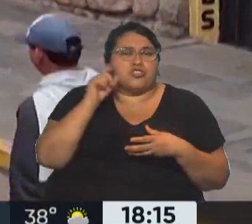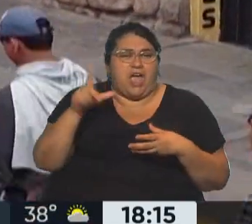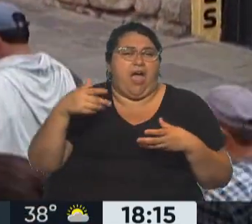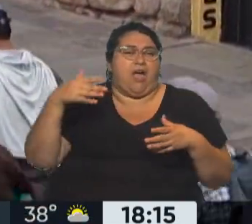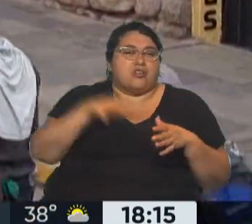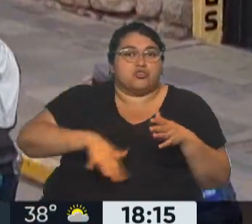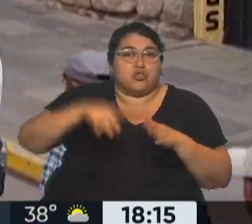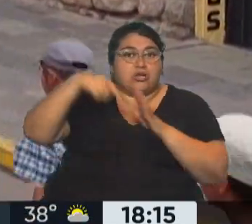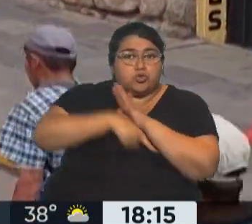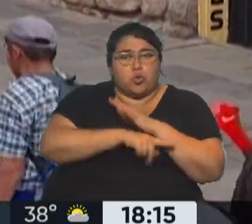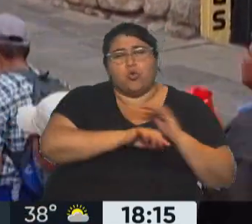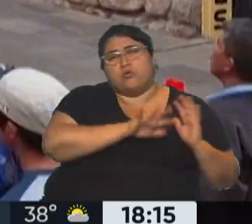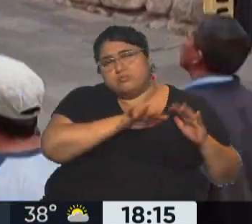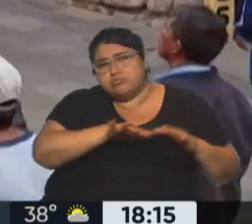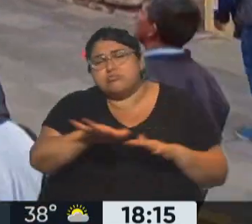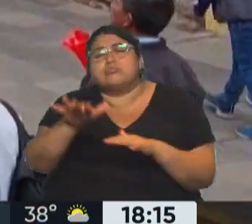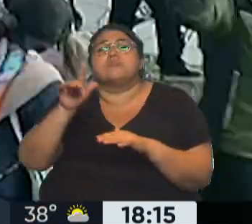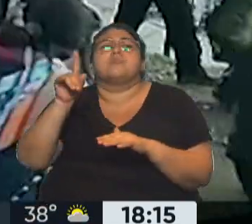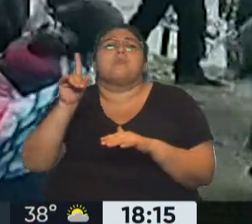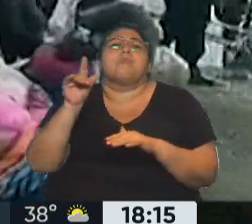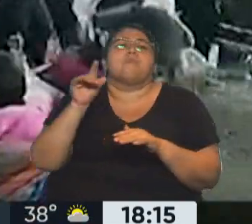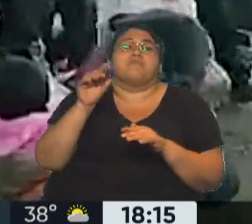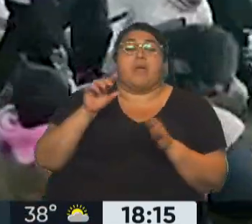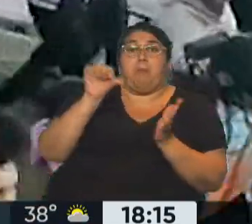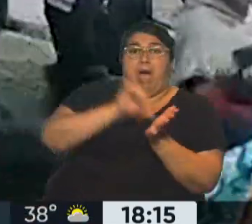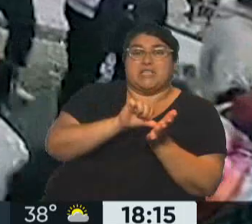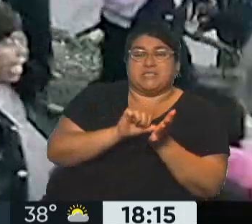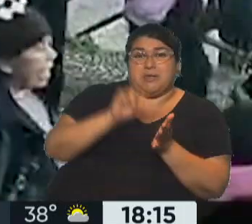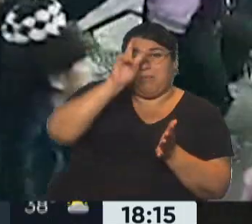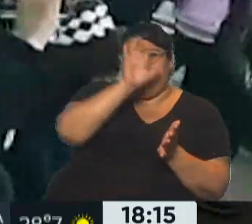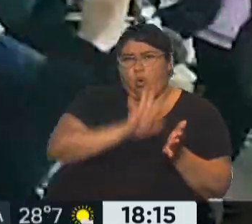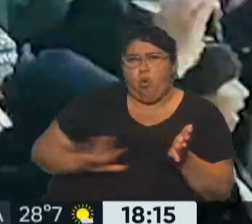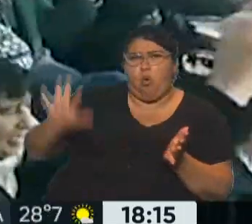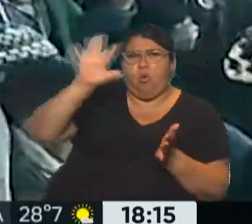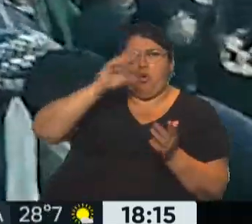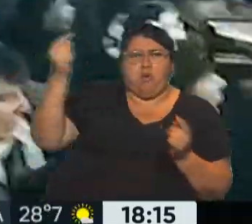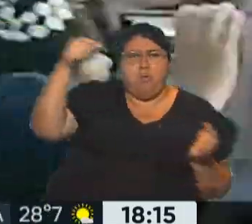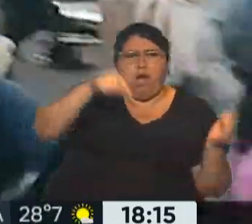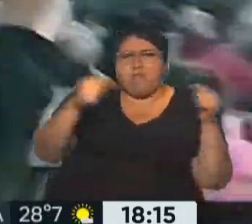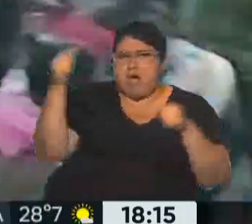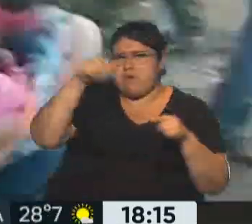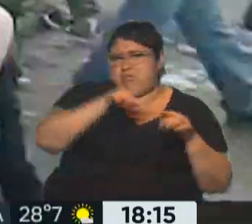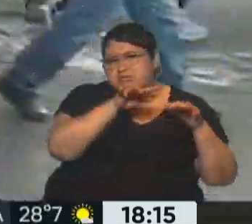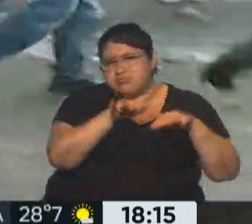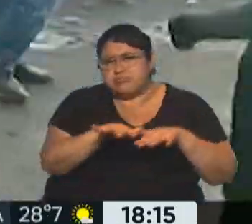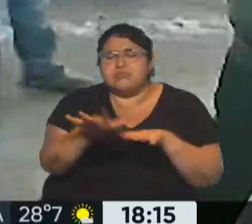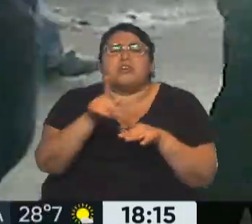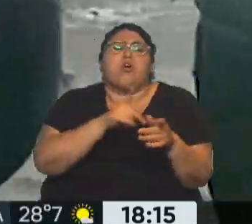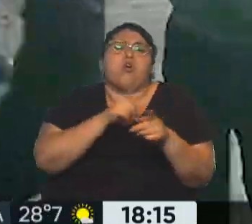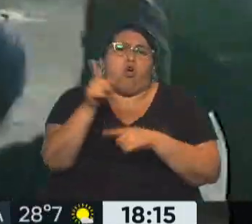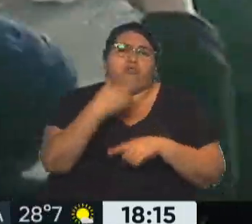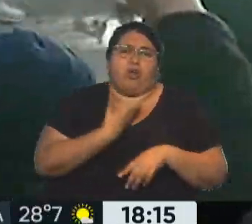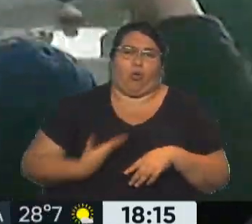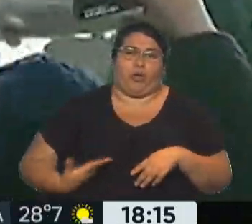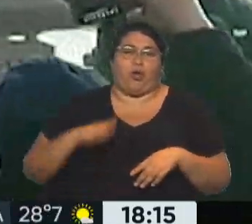sur, pero también del resto del país, continúan, por un lado, estas movilizaciones en contra, sobre todo, del gobierno de Dina